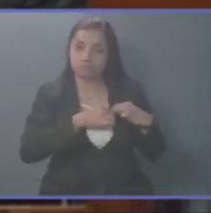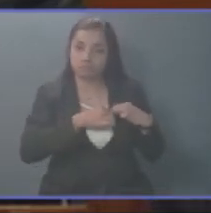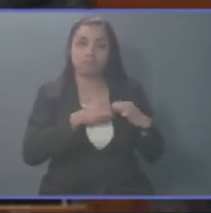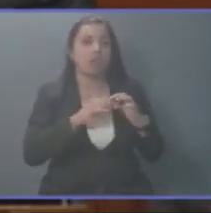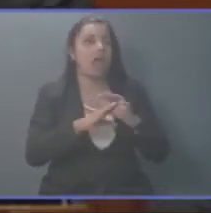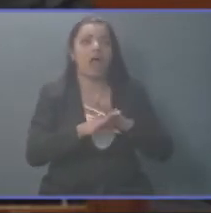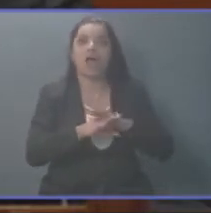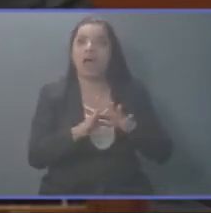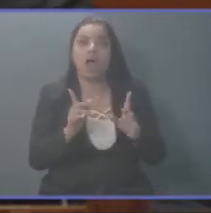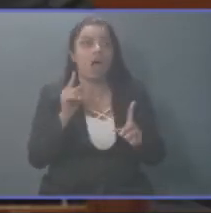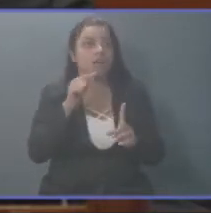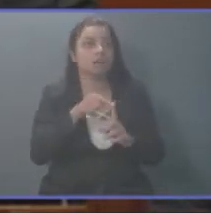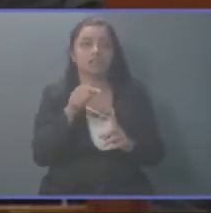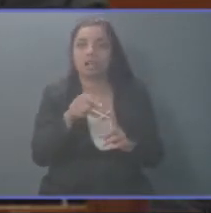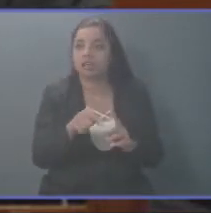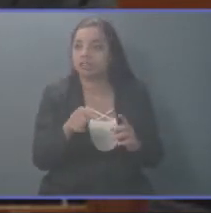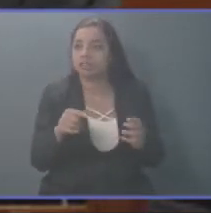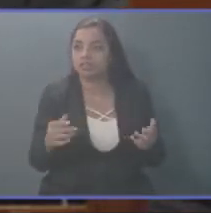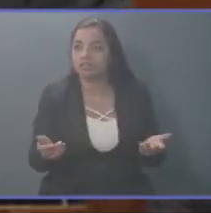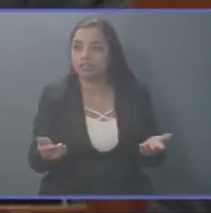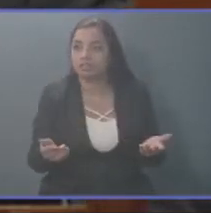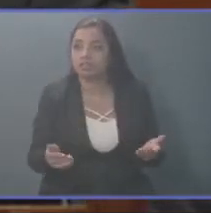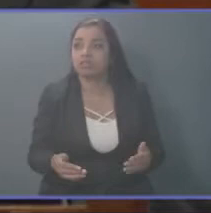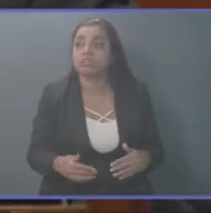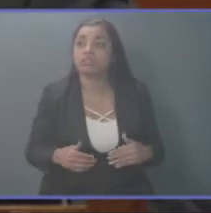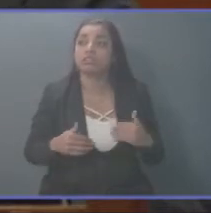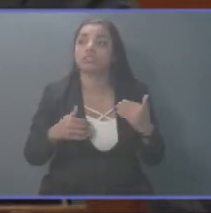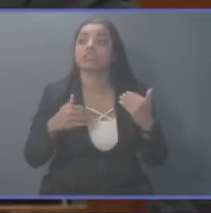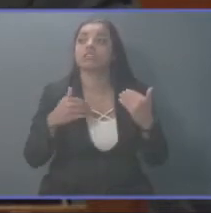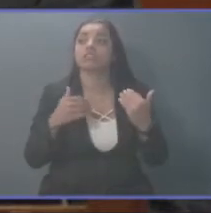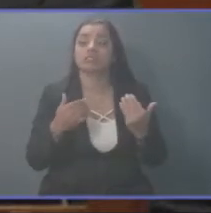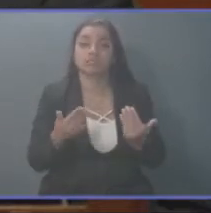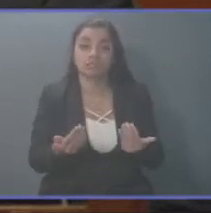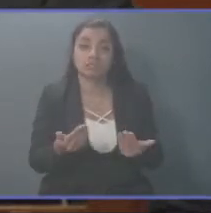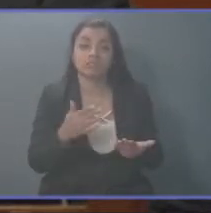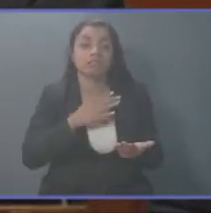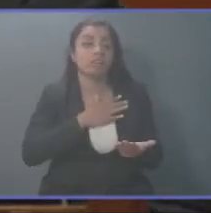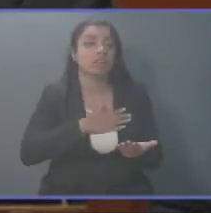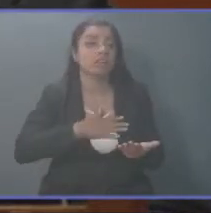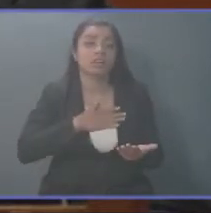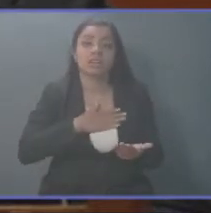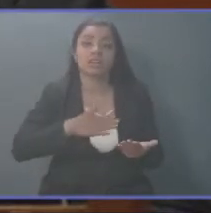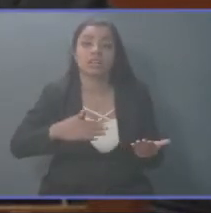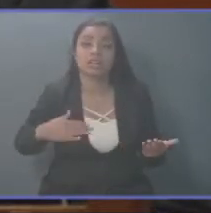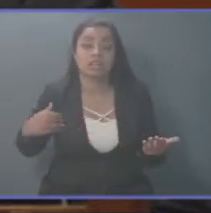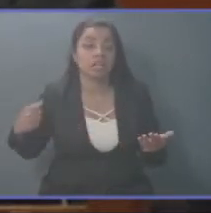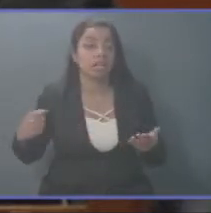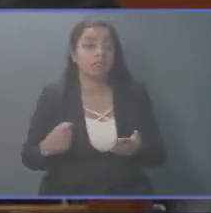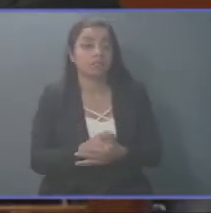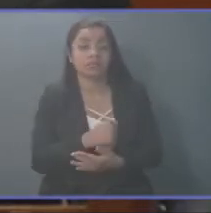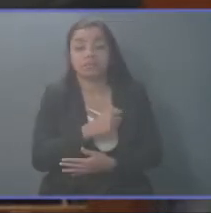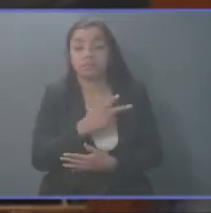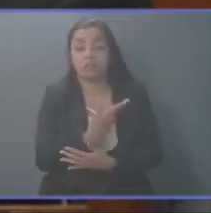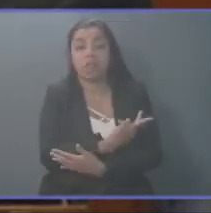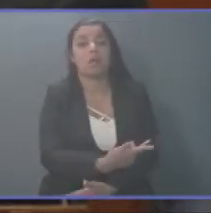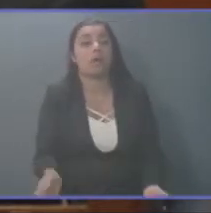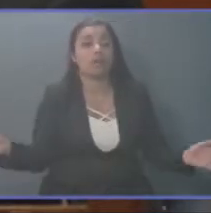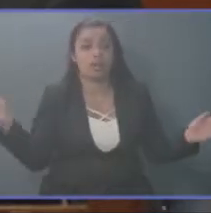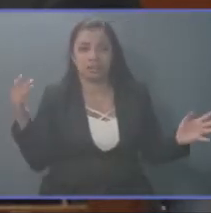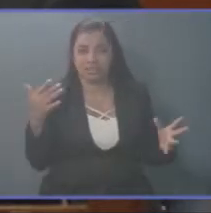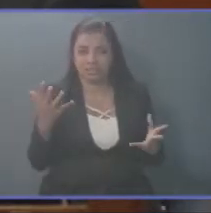Pero hasta eso se está lamentablemente desfigurando.